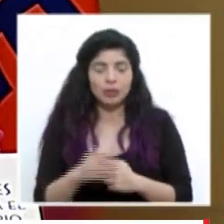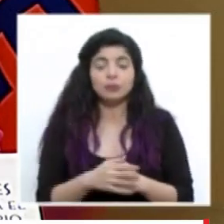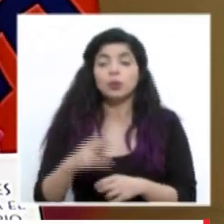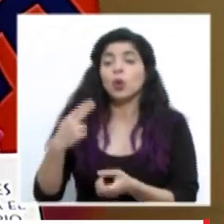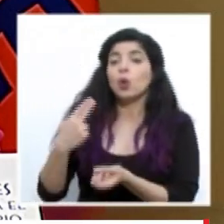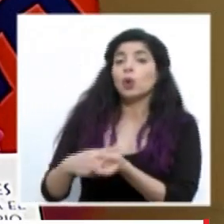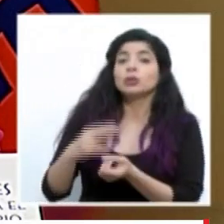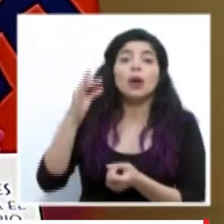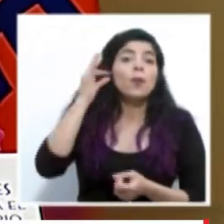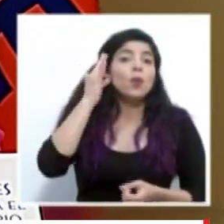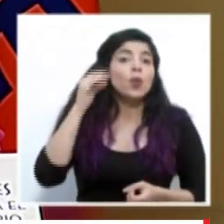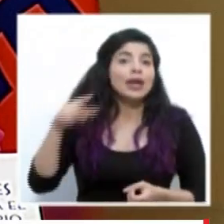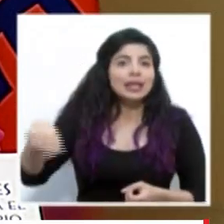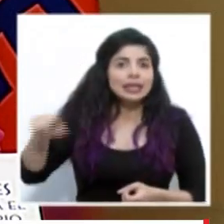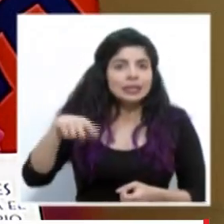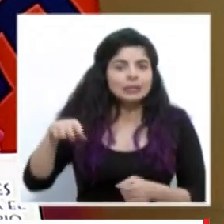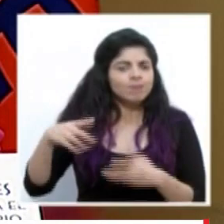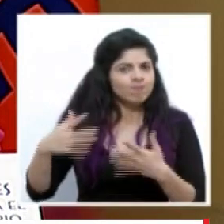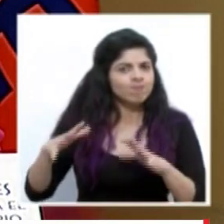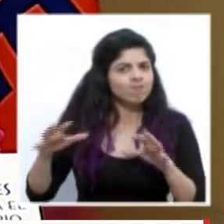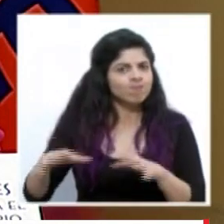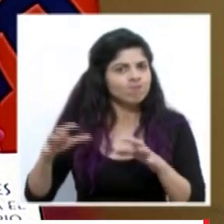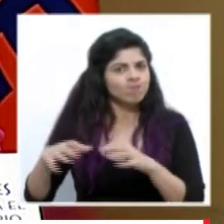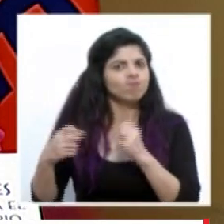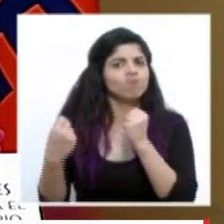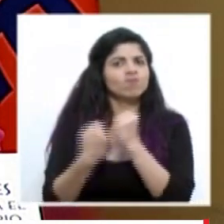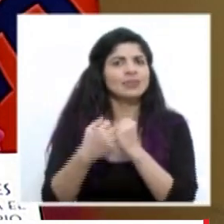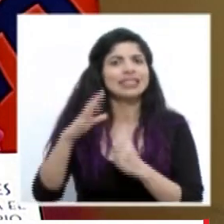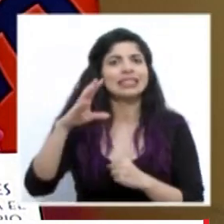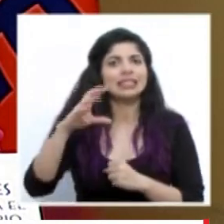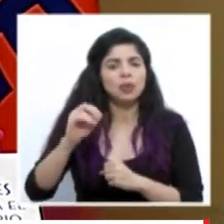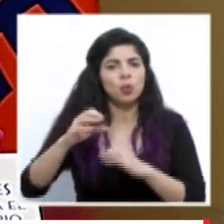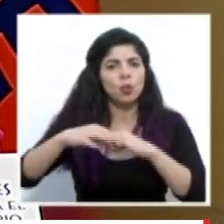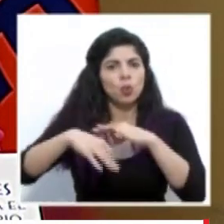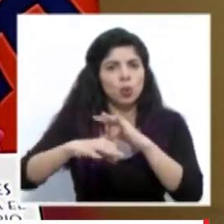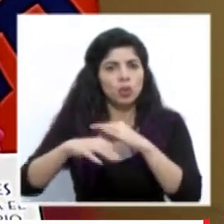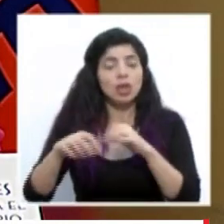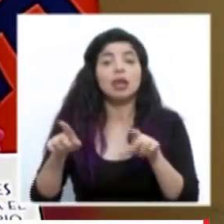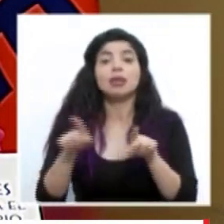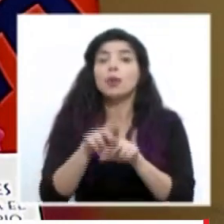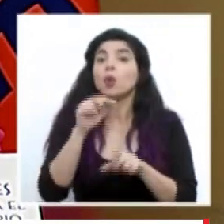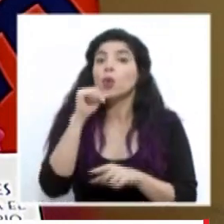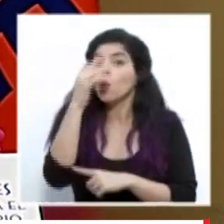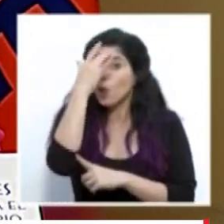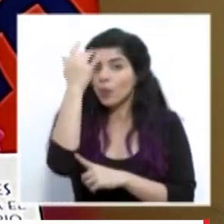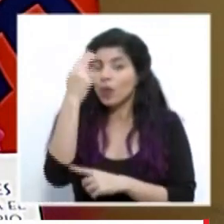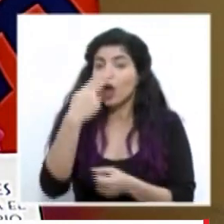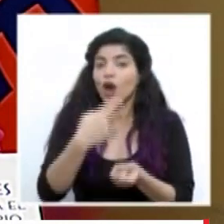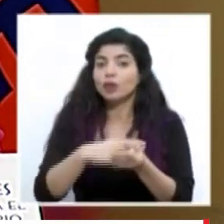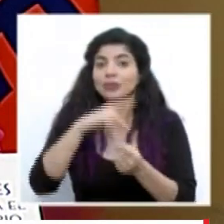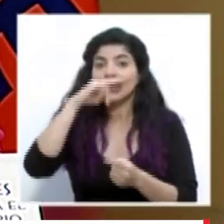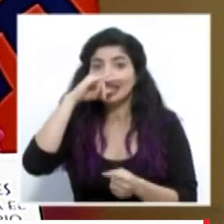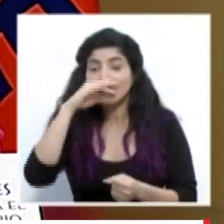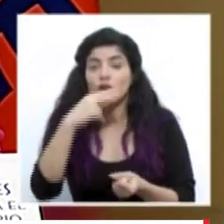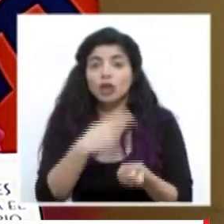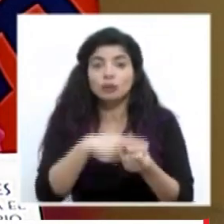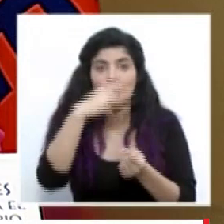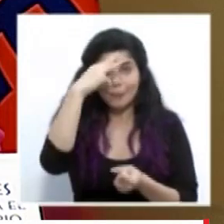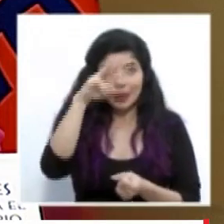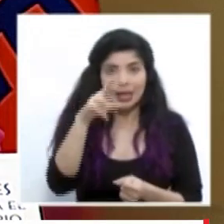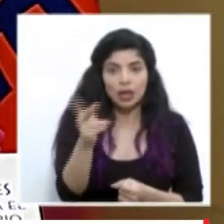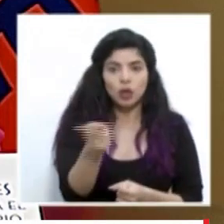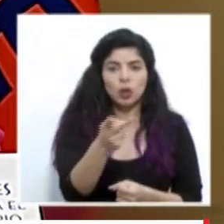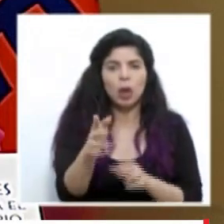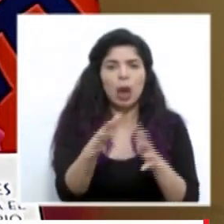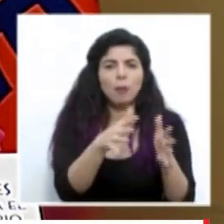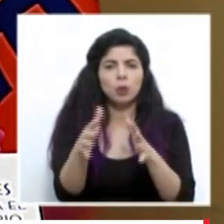El Hospital de las Mujeres se ha activado colaborando con 50 muestras, sin olvidar que el Hospital Nacional de Niños y Hospital México